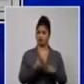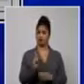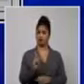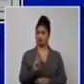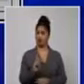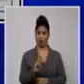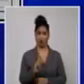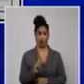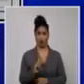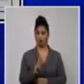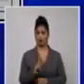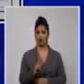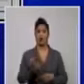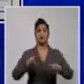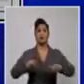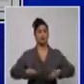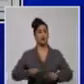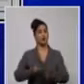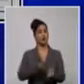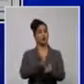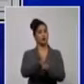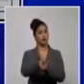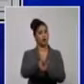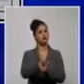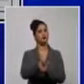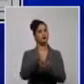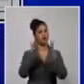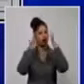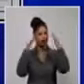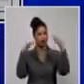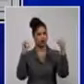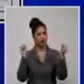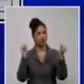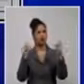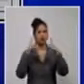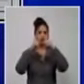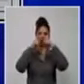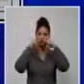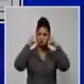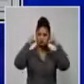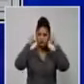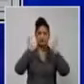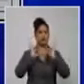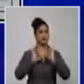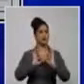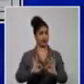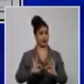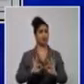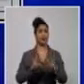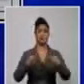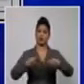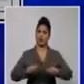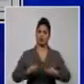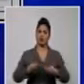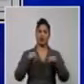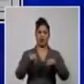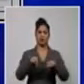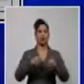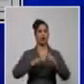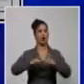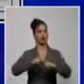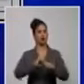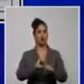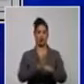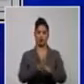ocurrir, pero de todas formas la tendencia al final es ascendente. Y como habíamos dicho, el municipio de